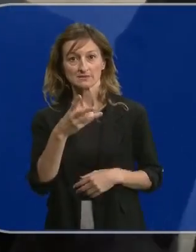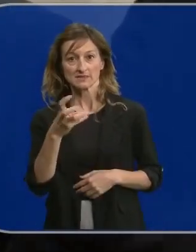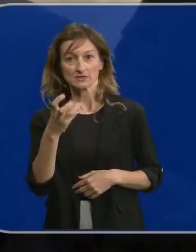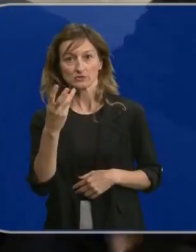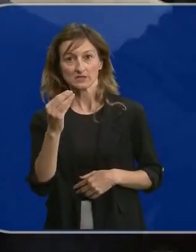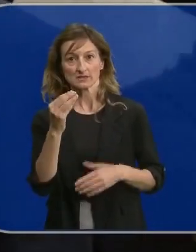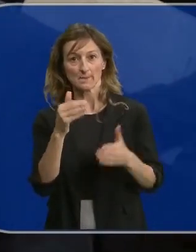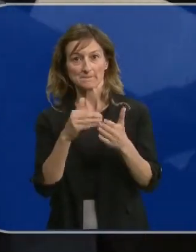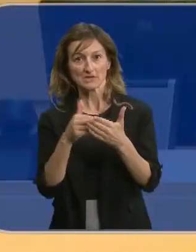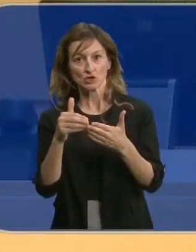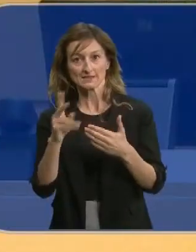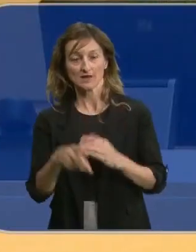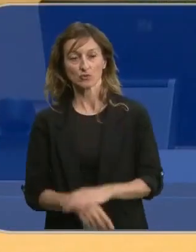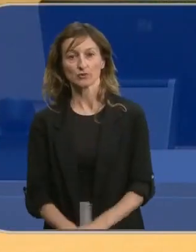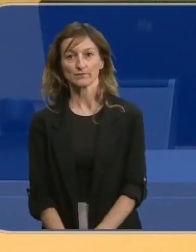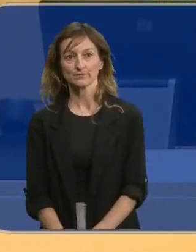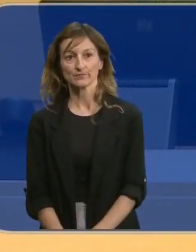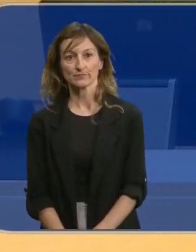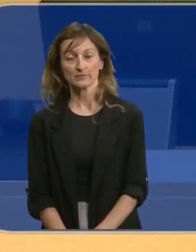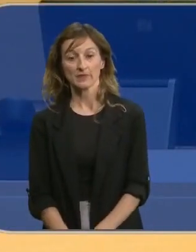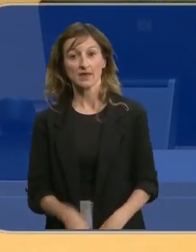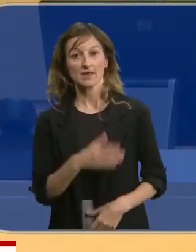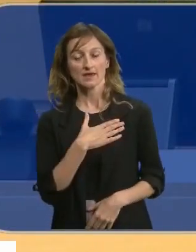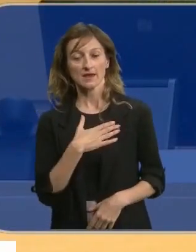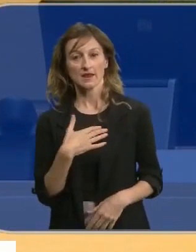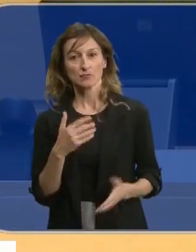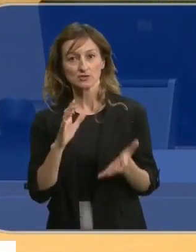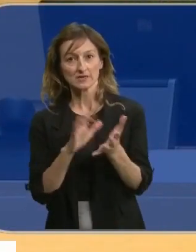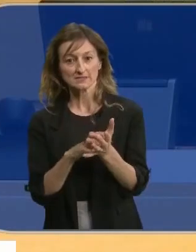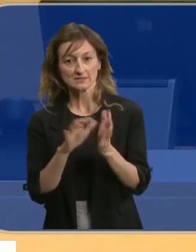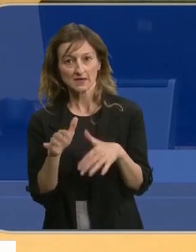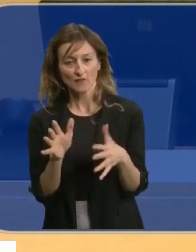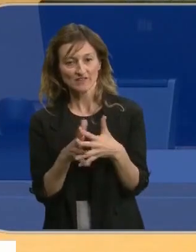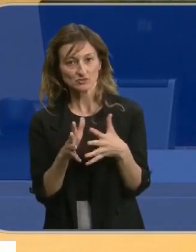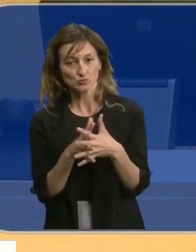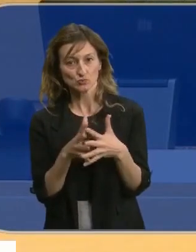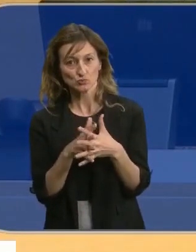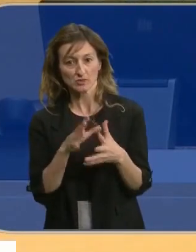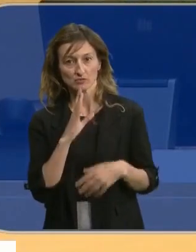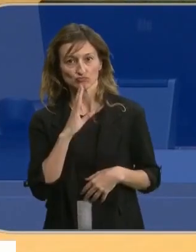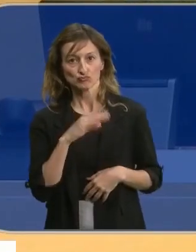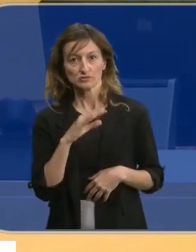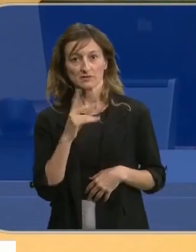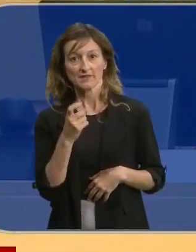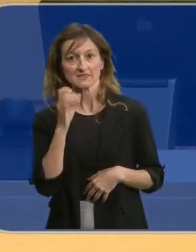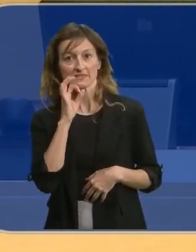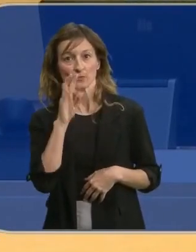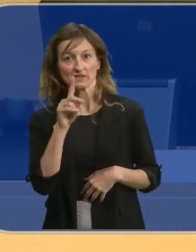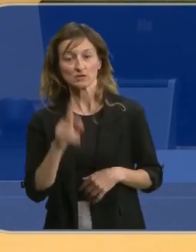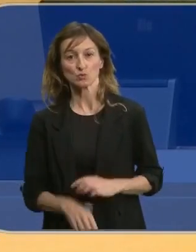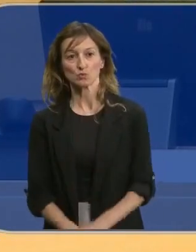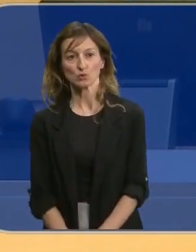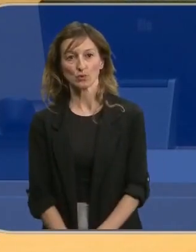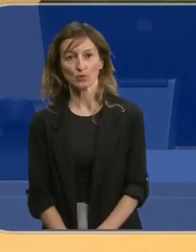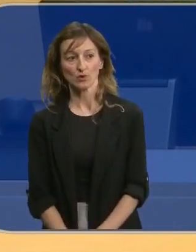330 millones de euros queremos que se dote a Castilla León de unas infraestructuras acordes a las necesidades del siglo XXI y que